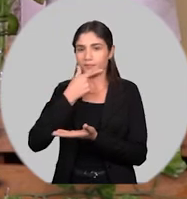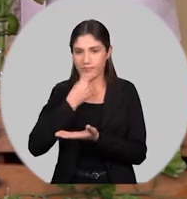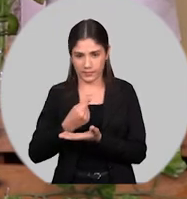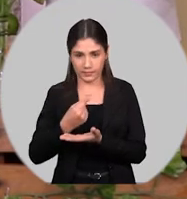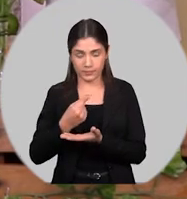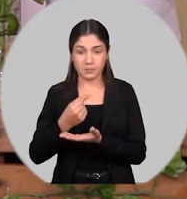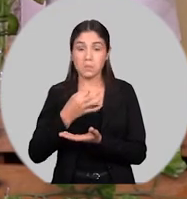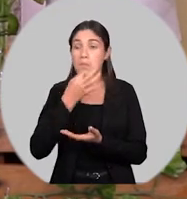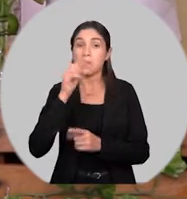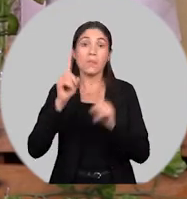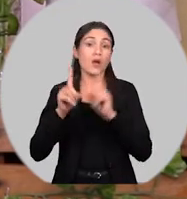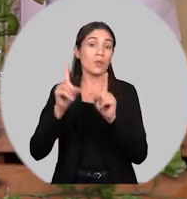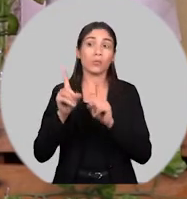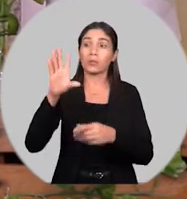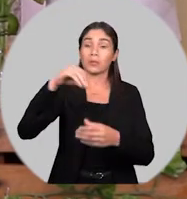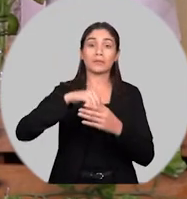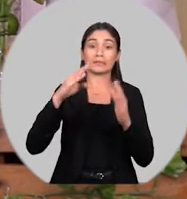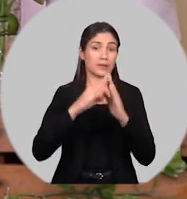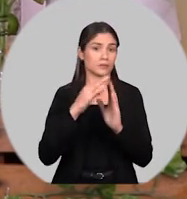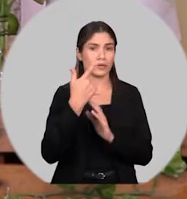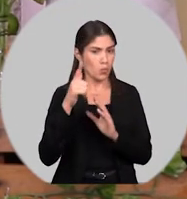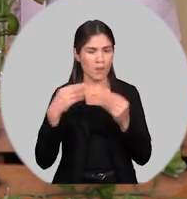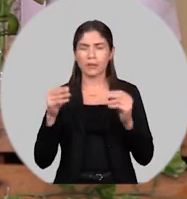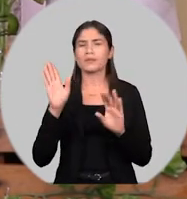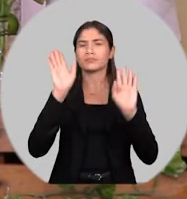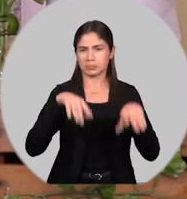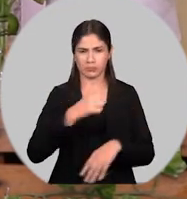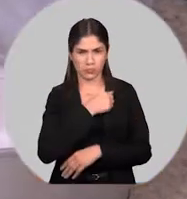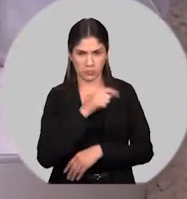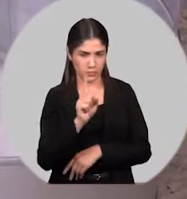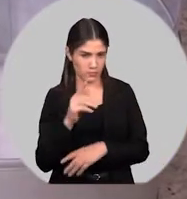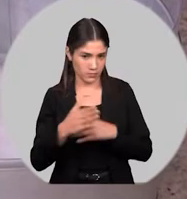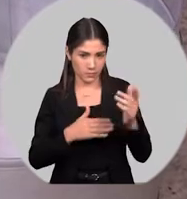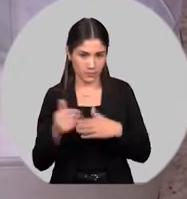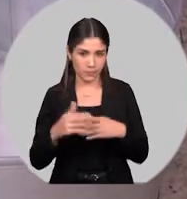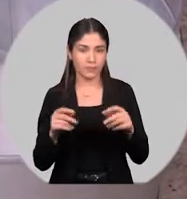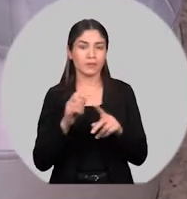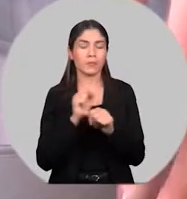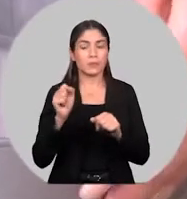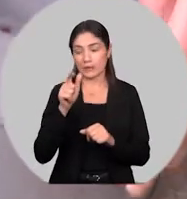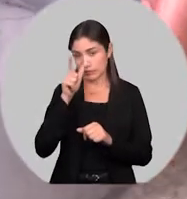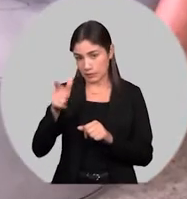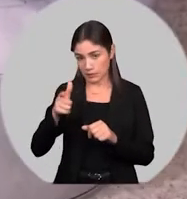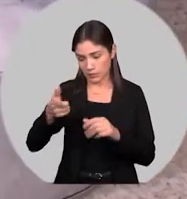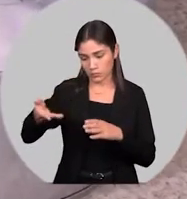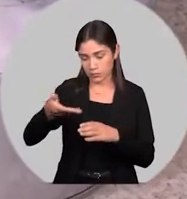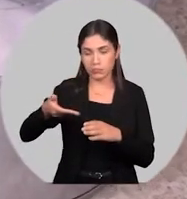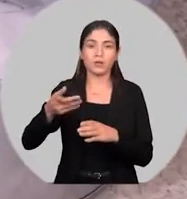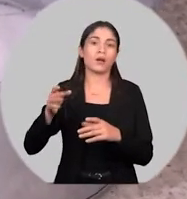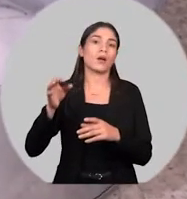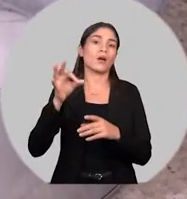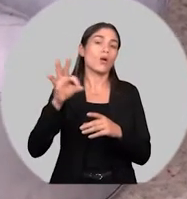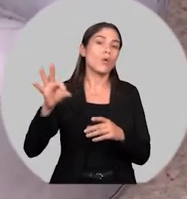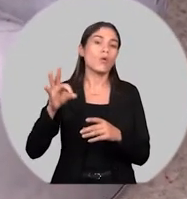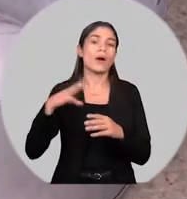esta tira en plástica. Pero en realidad, si es que ustedes no tienen en casa o algo, no se preocupen, directamente pueden